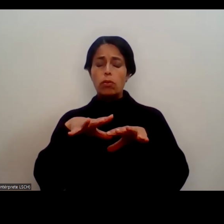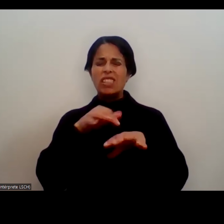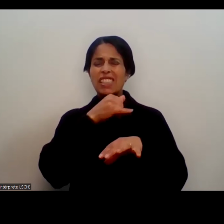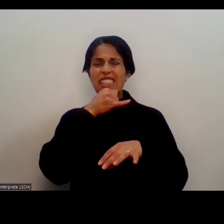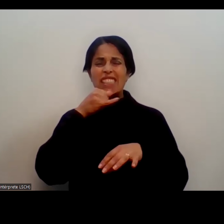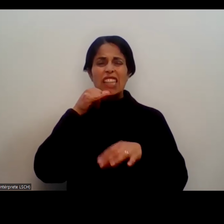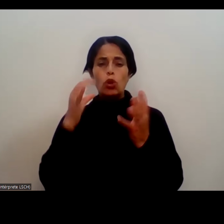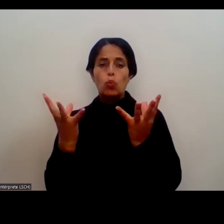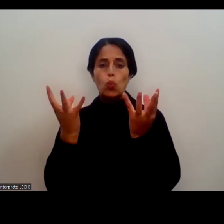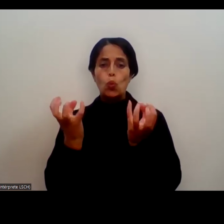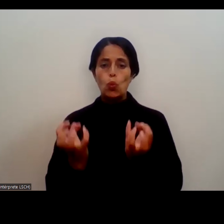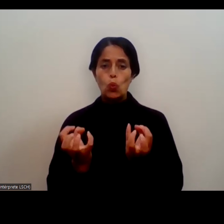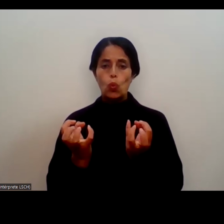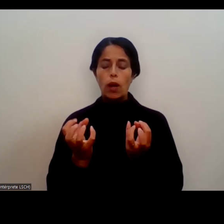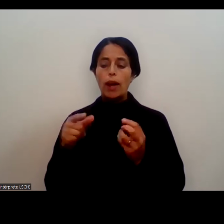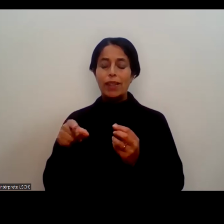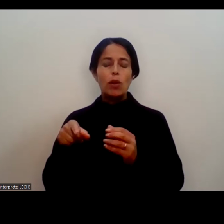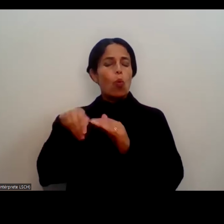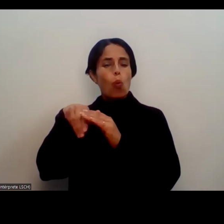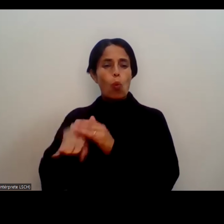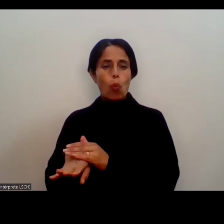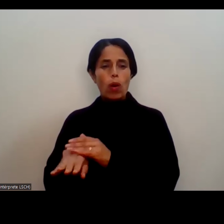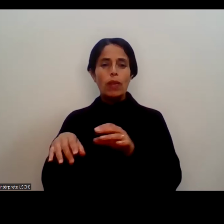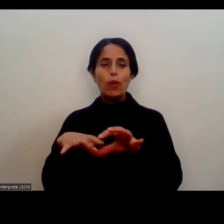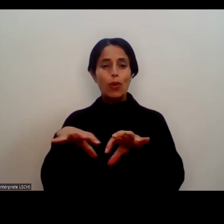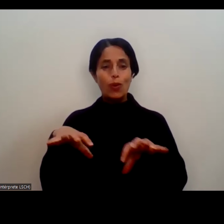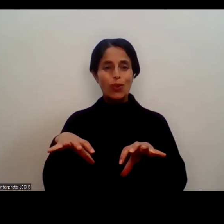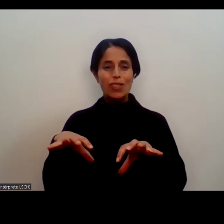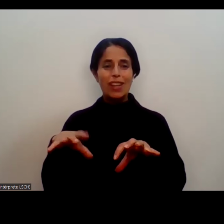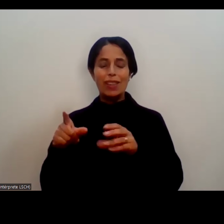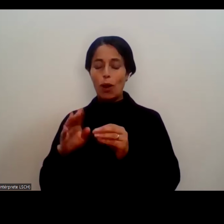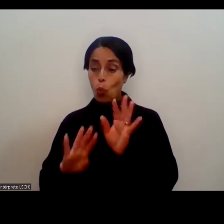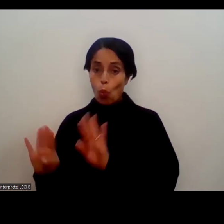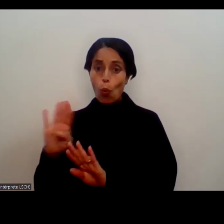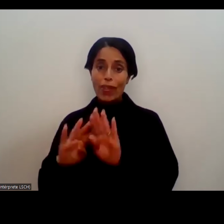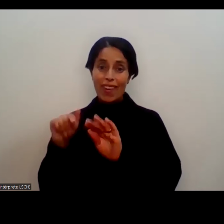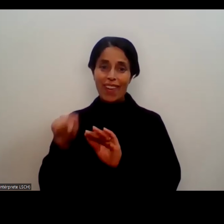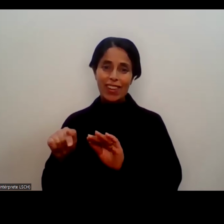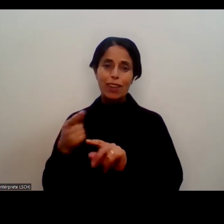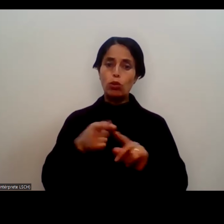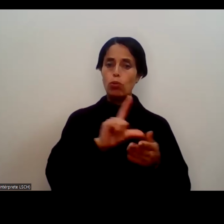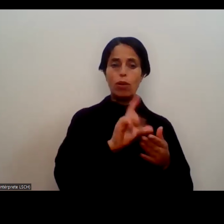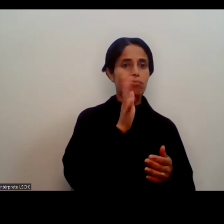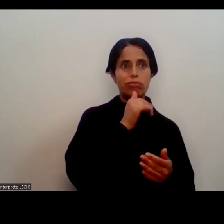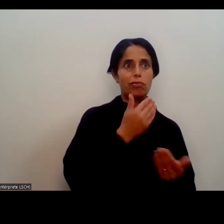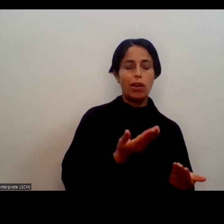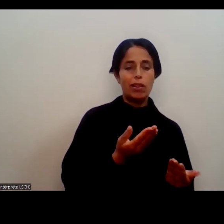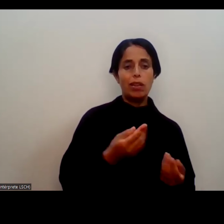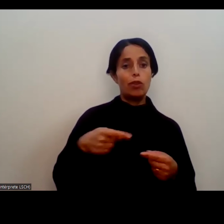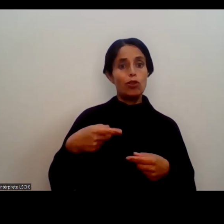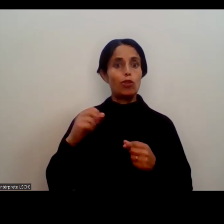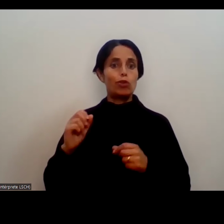se ha conservado muchísimo material orgánico que no se conserva en otras latitudes. Entonces nosotros tenemos mucho